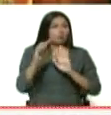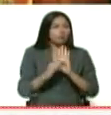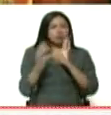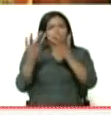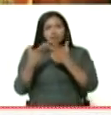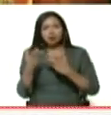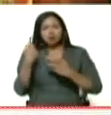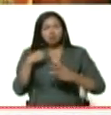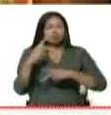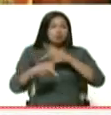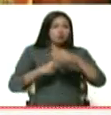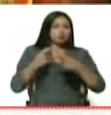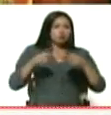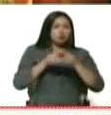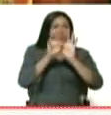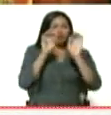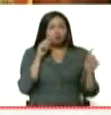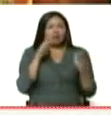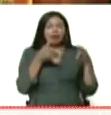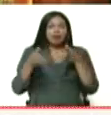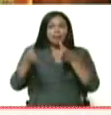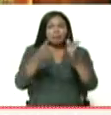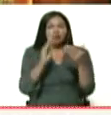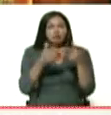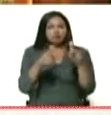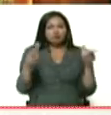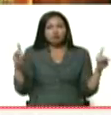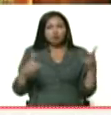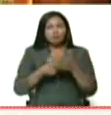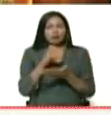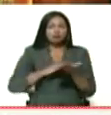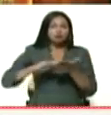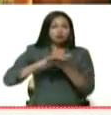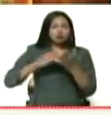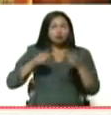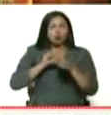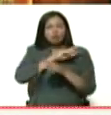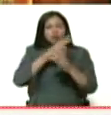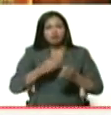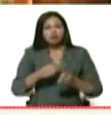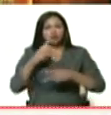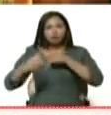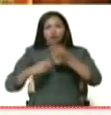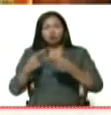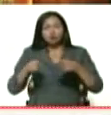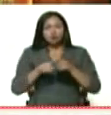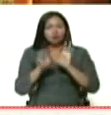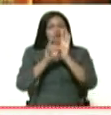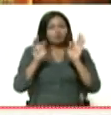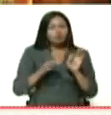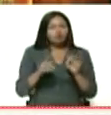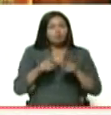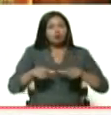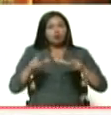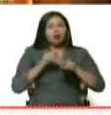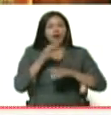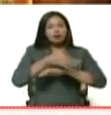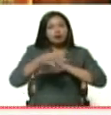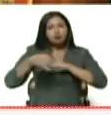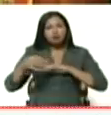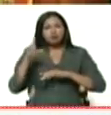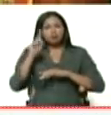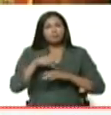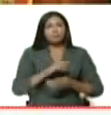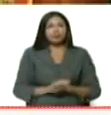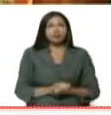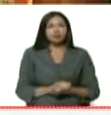quieran producir. Ese es el camino. La expansión, la recuperación de las fuerzas productivas en lo local, en lo regional,